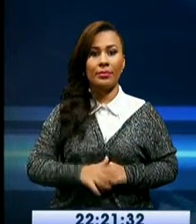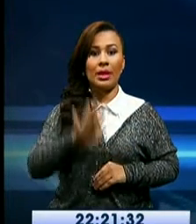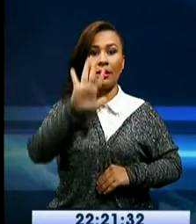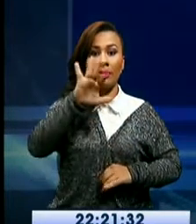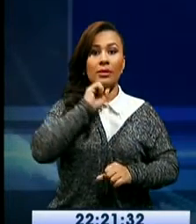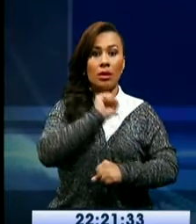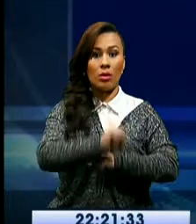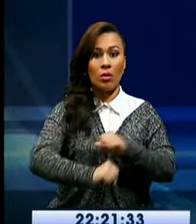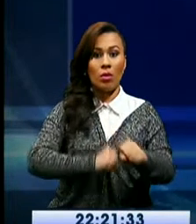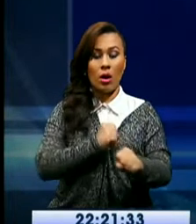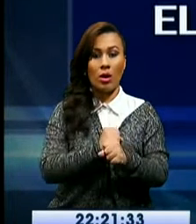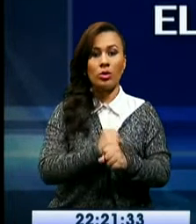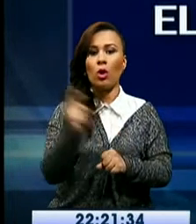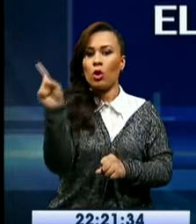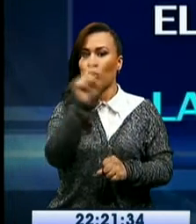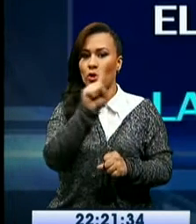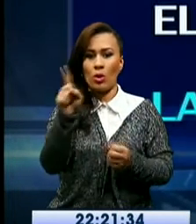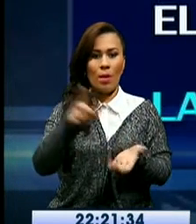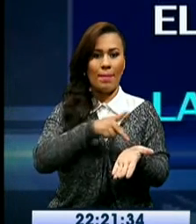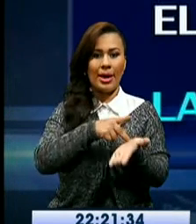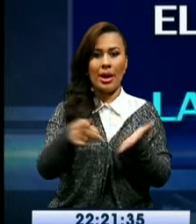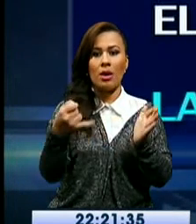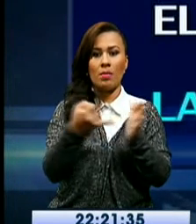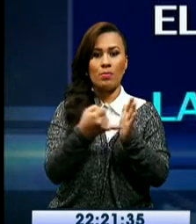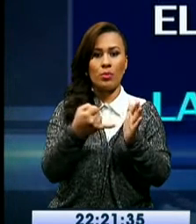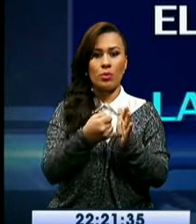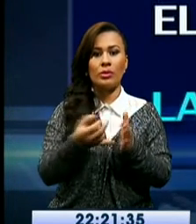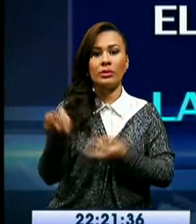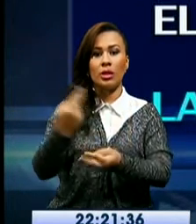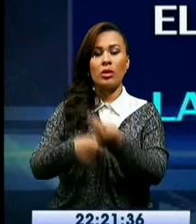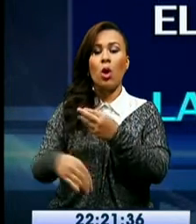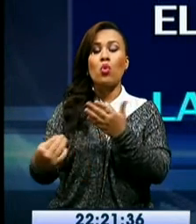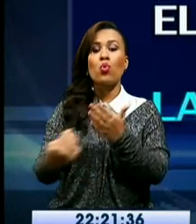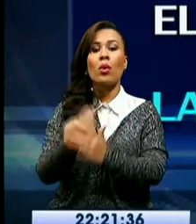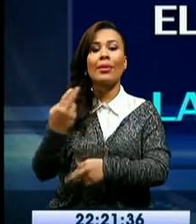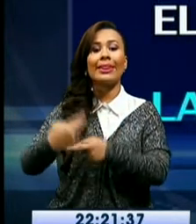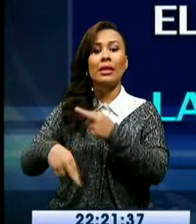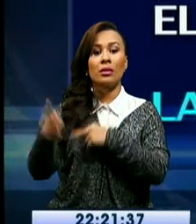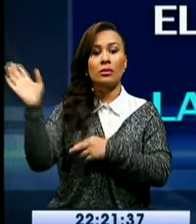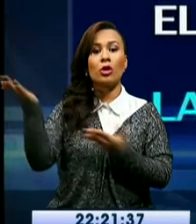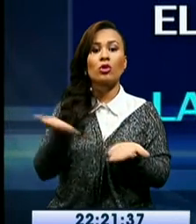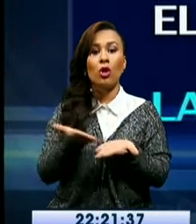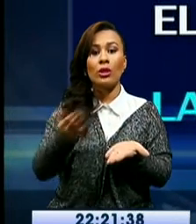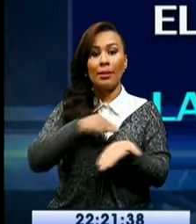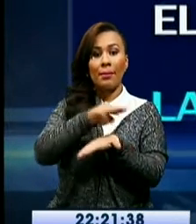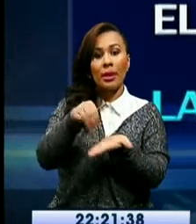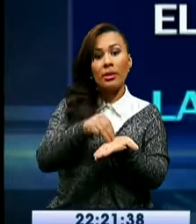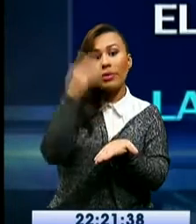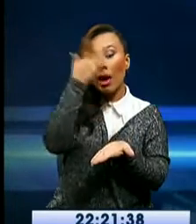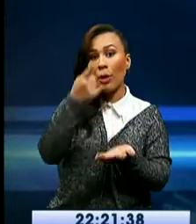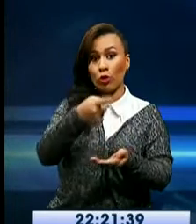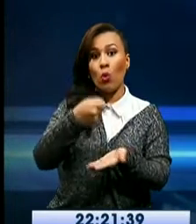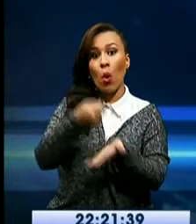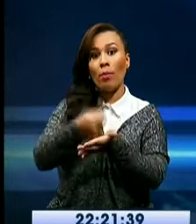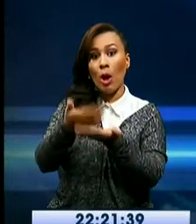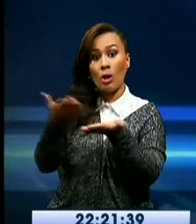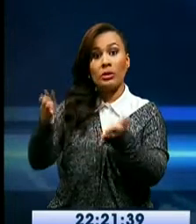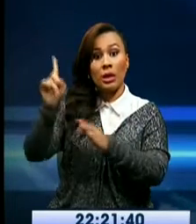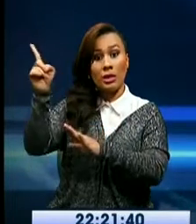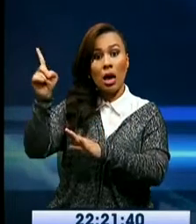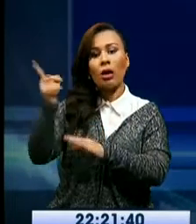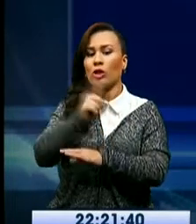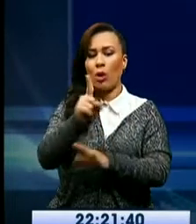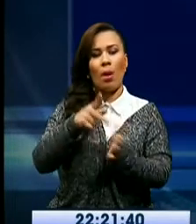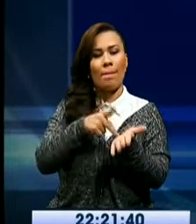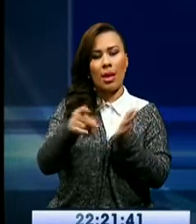5 años estarán exentas de pagar el impuesto a la renta las nuevas inversiones que se realicen en las provincias y ciudades afectadas por el terremoto. La ley establece